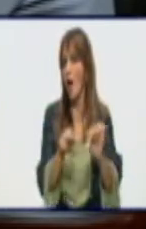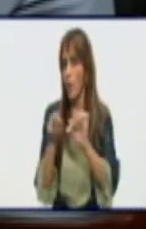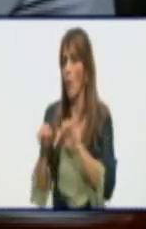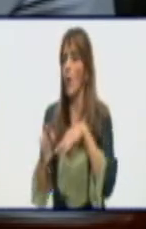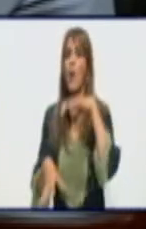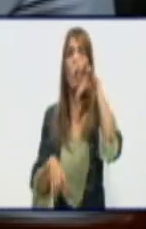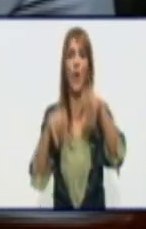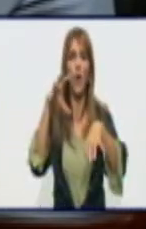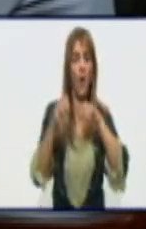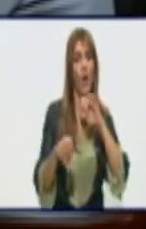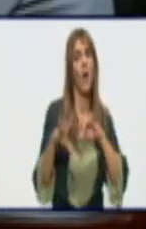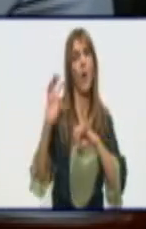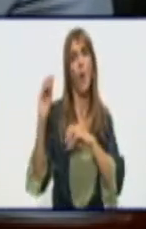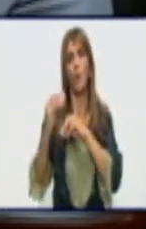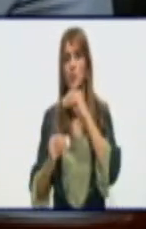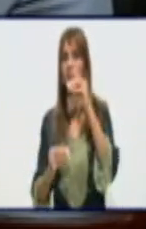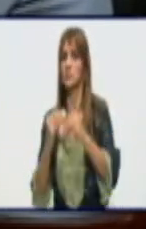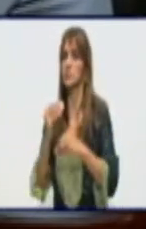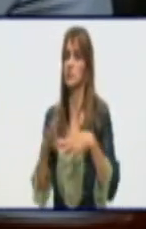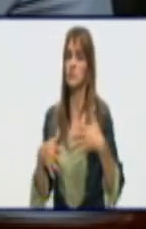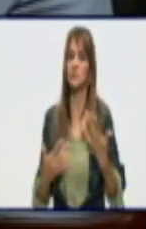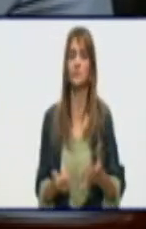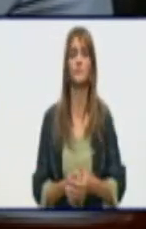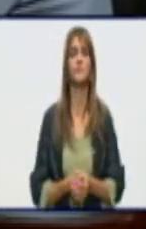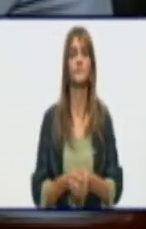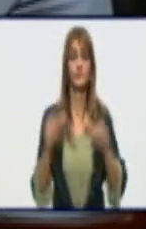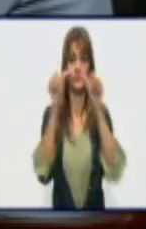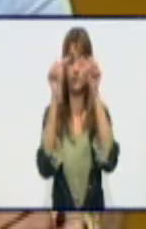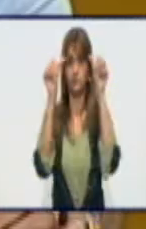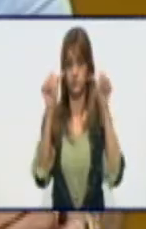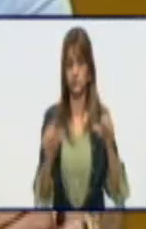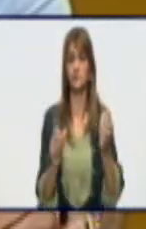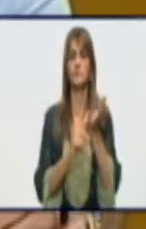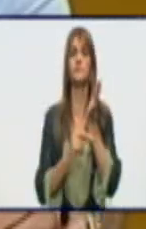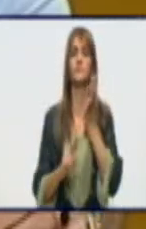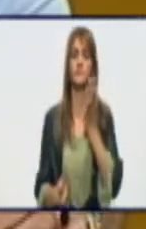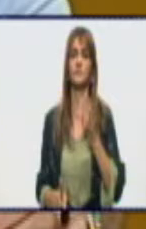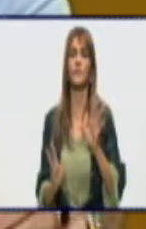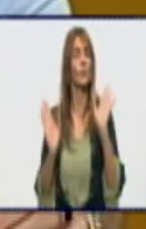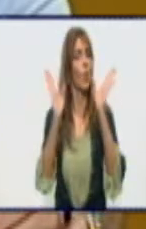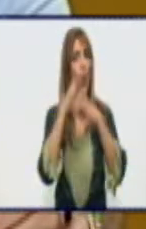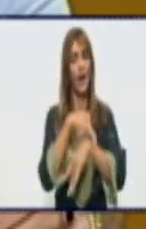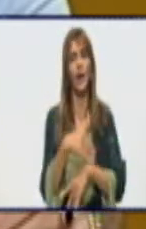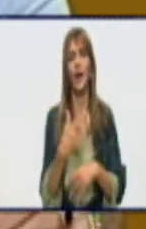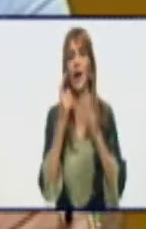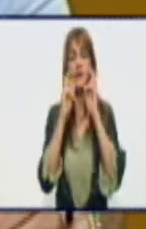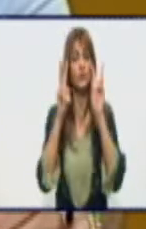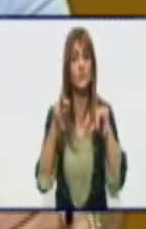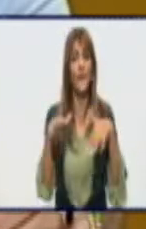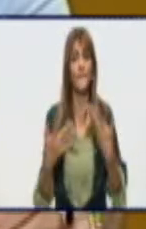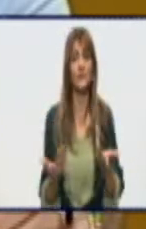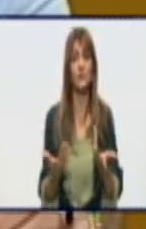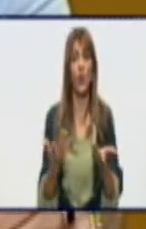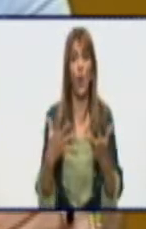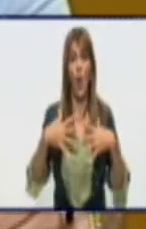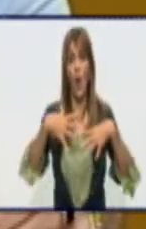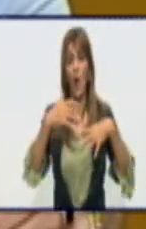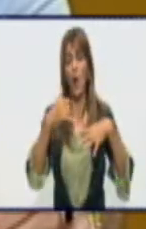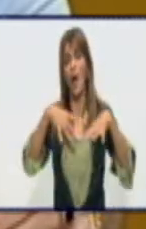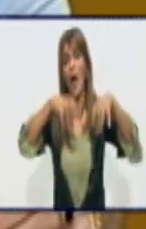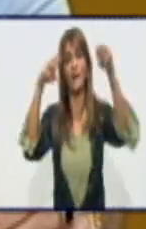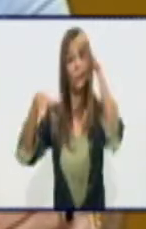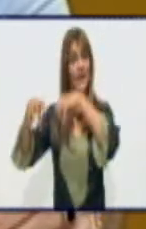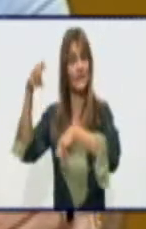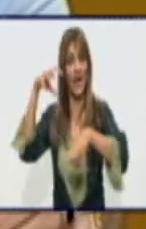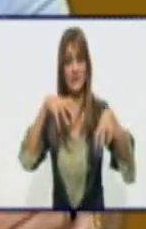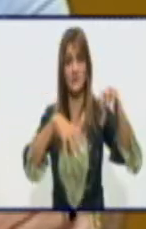sistema en las últimas 24 horas? Bueno, realmente el sistema por déficit de generación no ha tenido ninguna afectación, ha habido estabilidad. Ayer no tuvimos ninguna